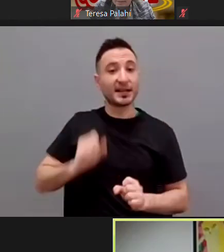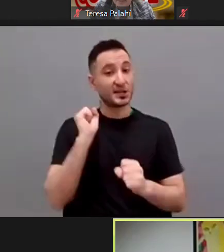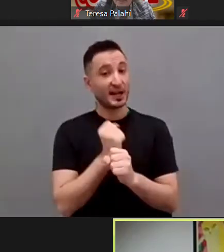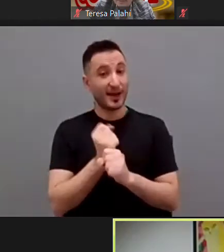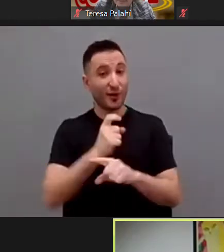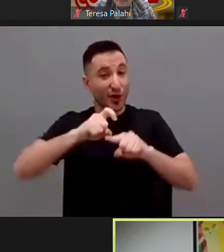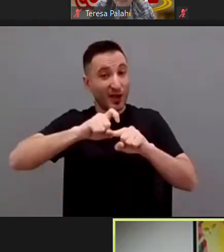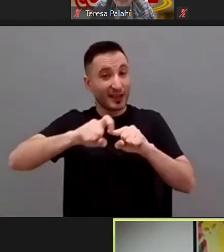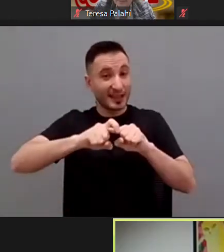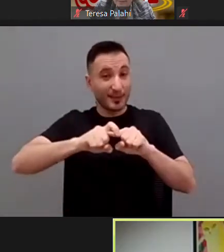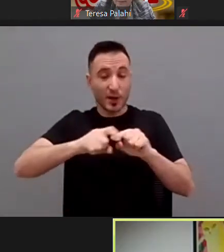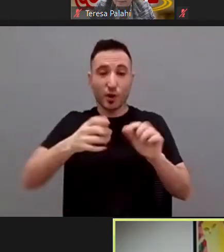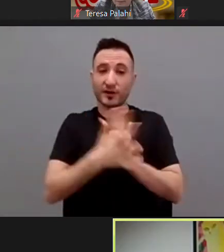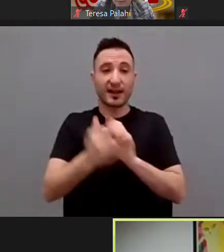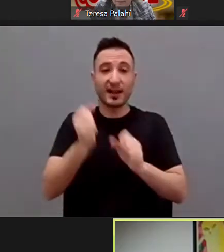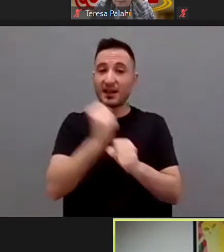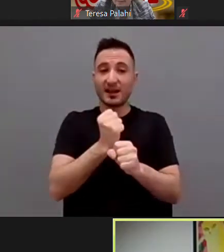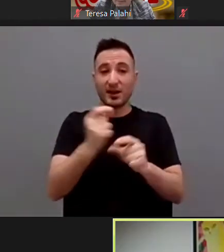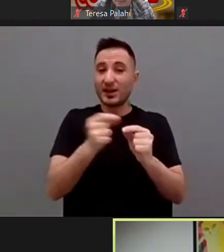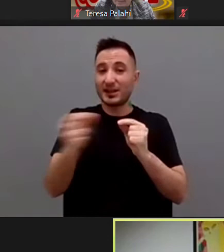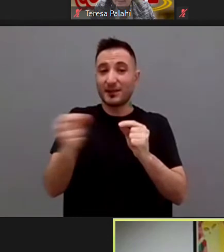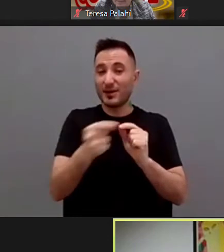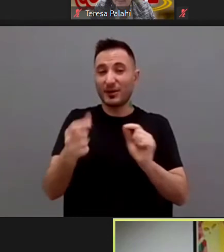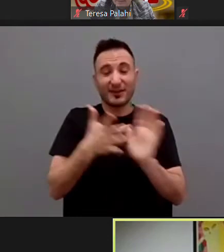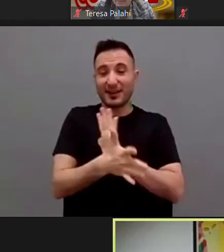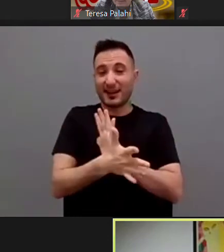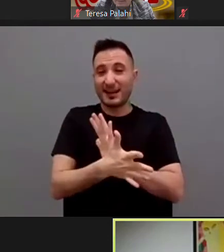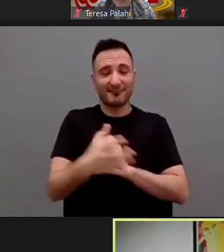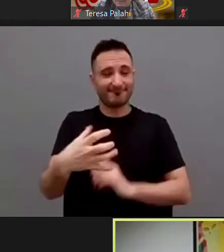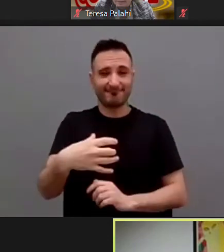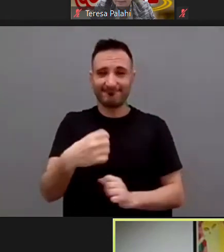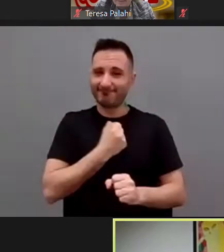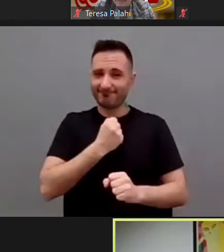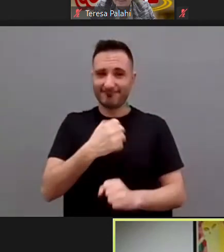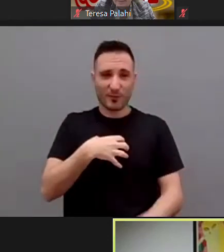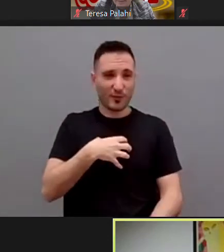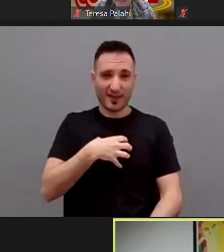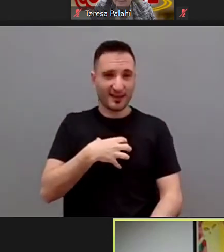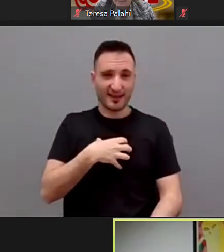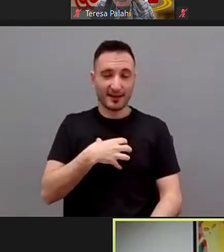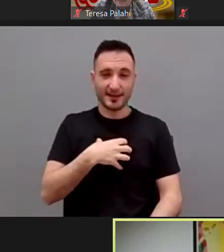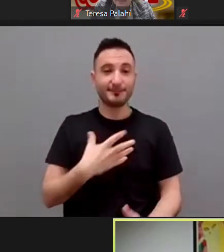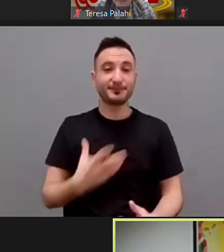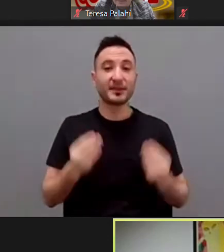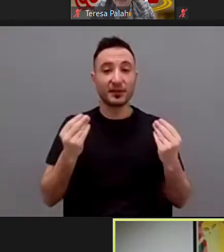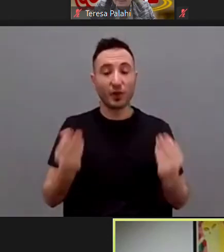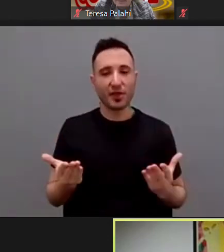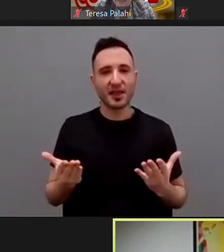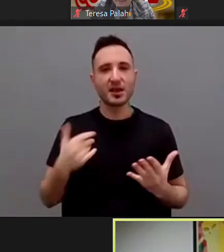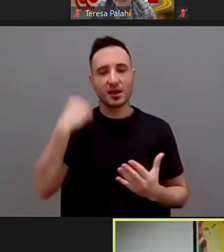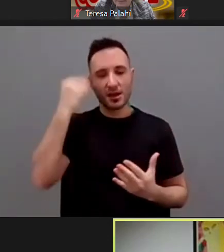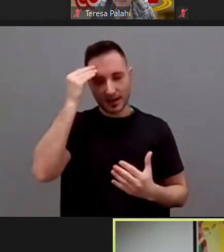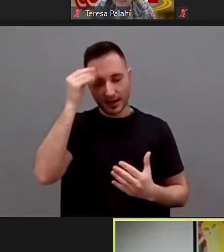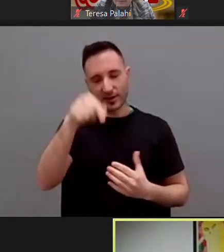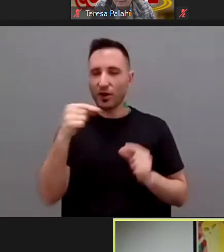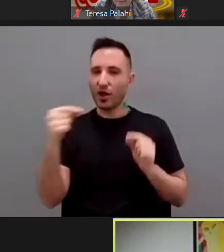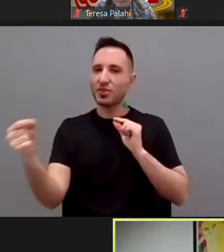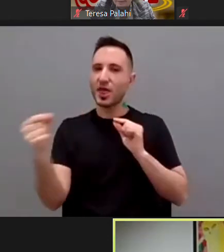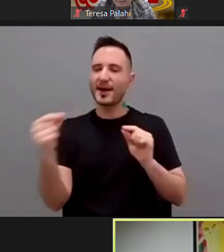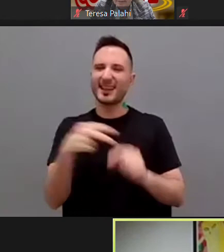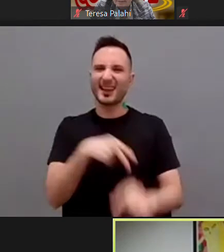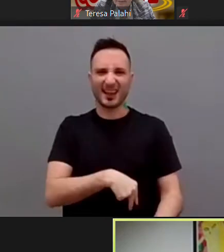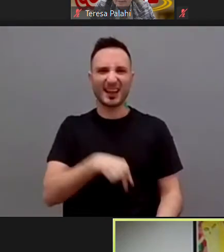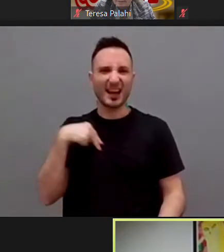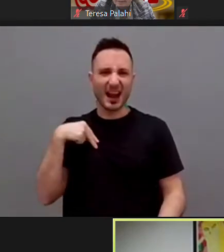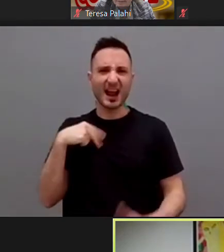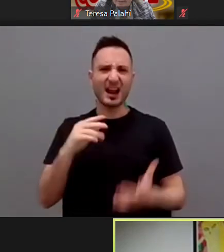el teletrabajo en muchos casos no es una opción, no se plantea en ese tipo de trabajos. Entonces, yo creo que esto es un debate ya más general, ¿no? El